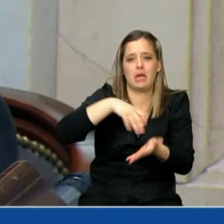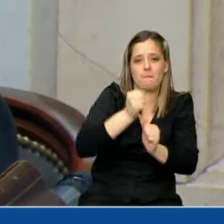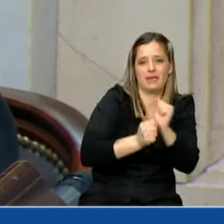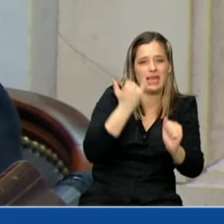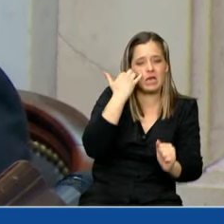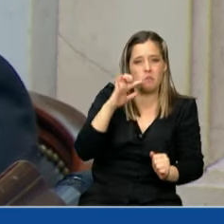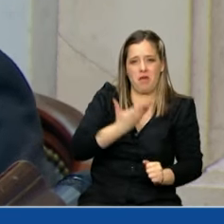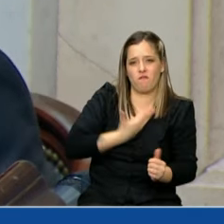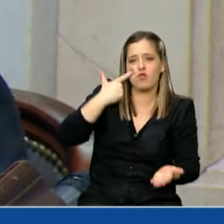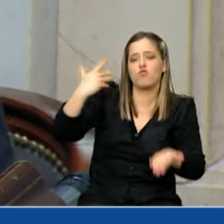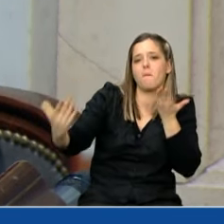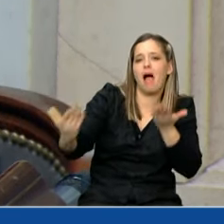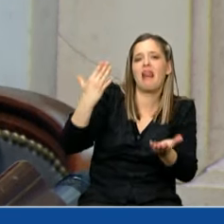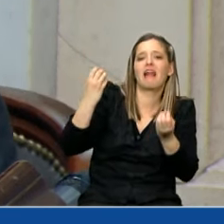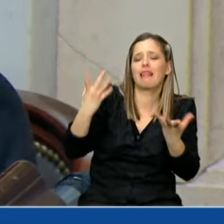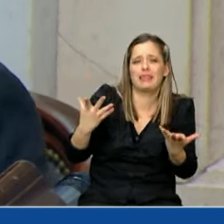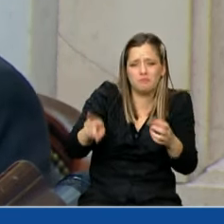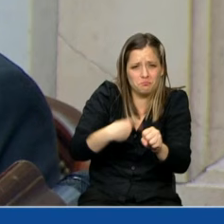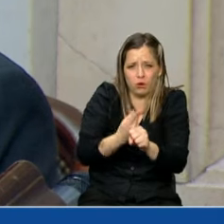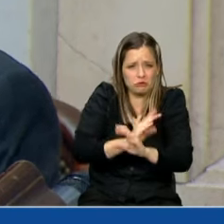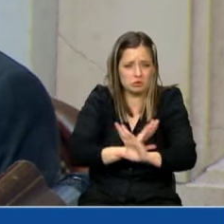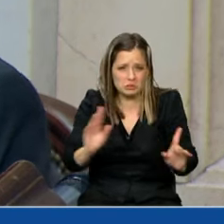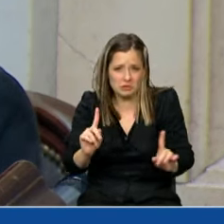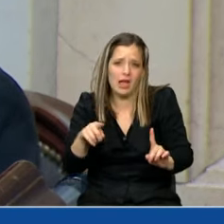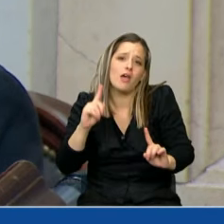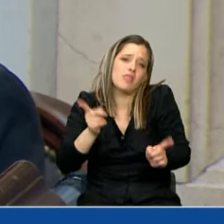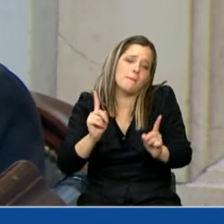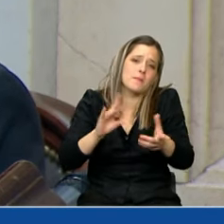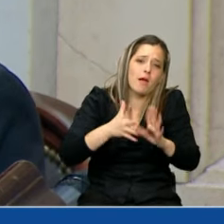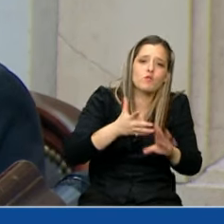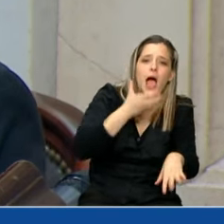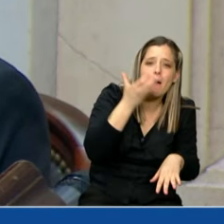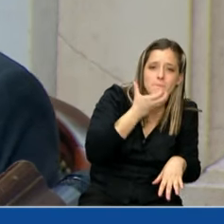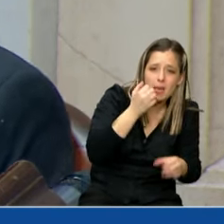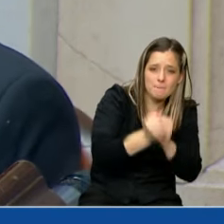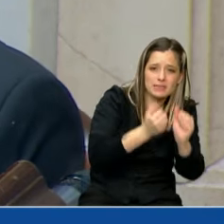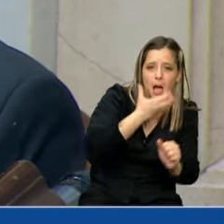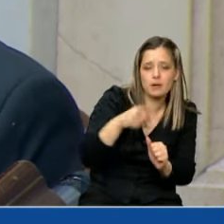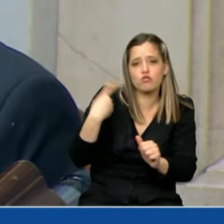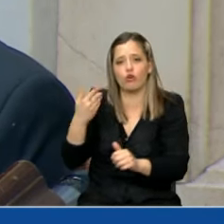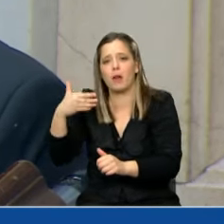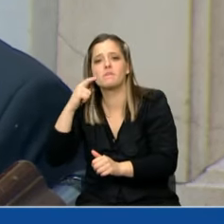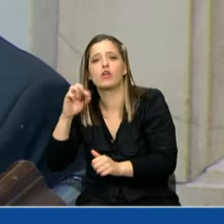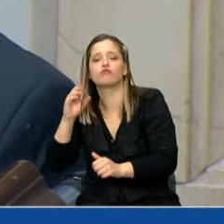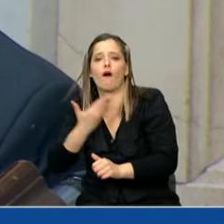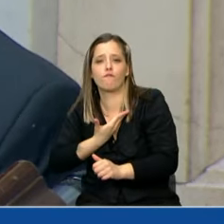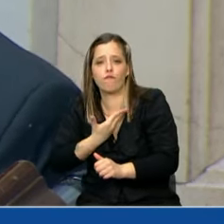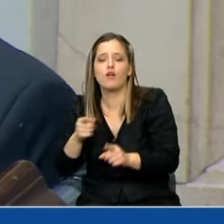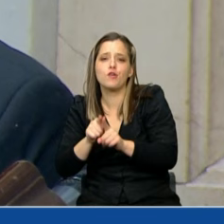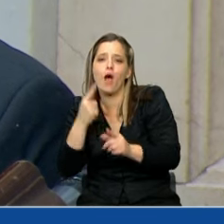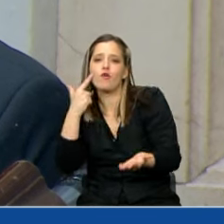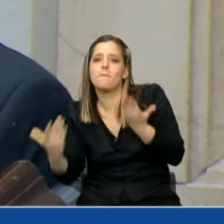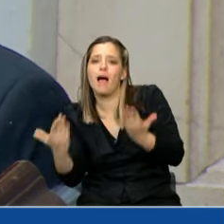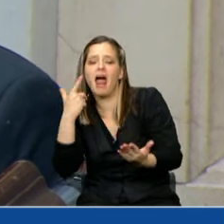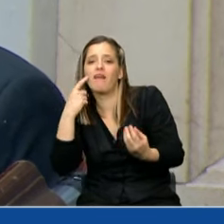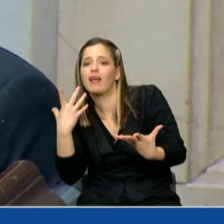bursátil luego de dos compañías tecnológicas como son Apple y Microsoft compañía petrolera que